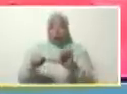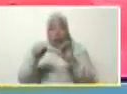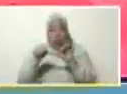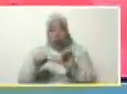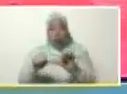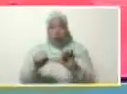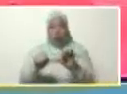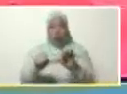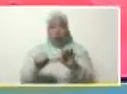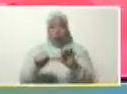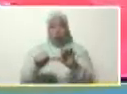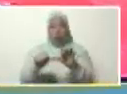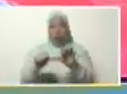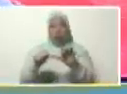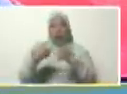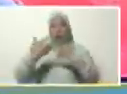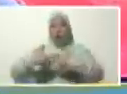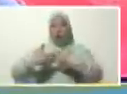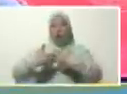que se empezaron a recuperar